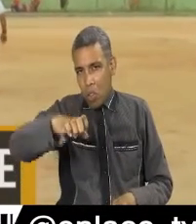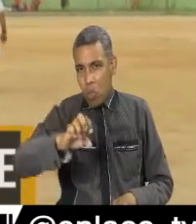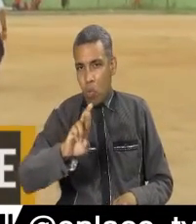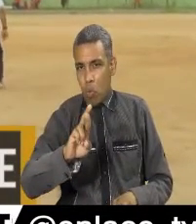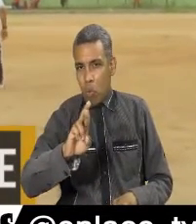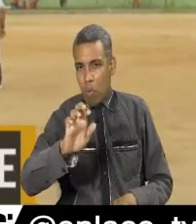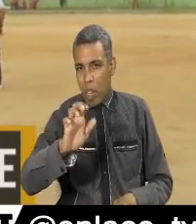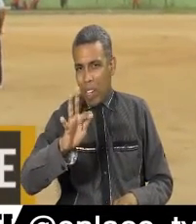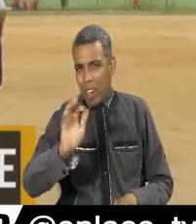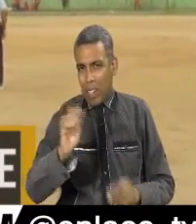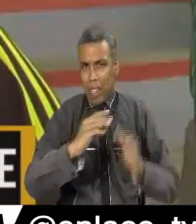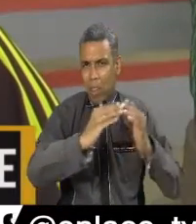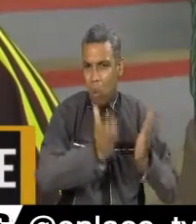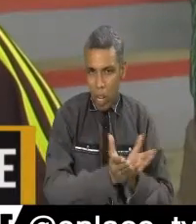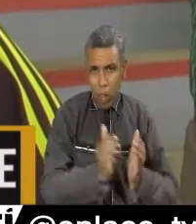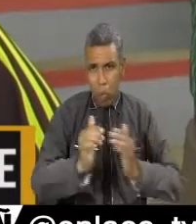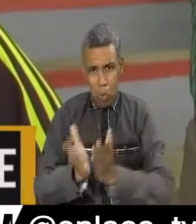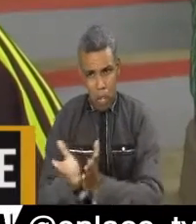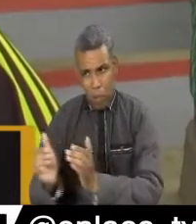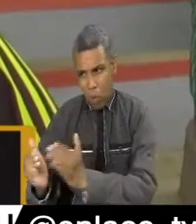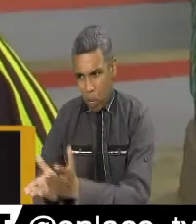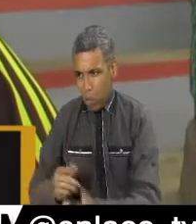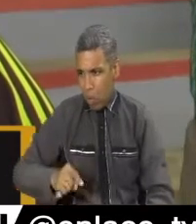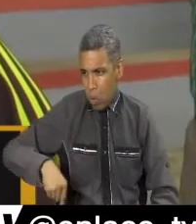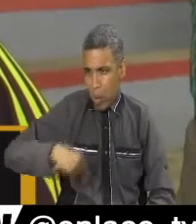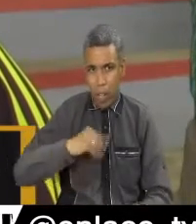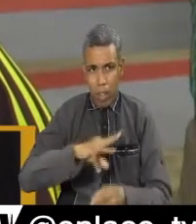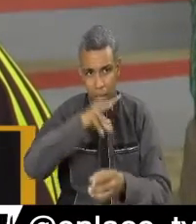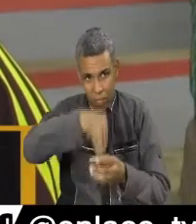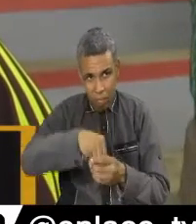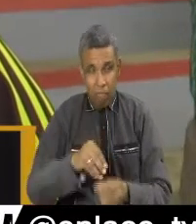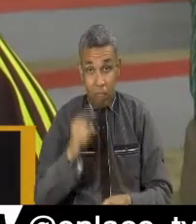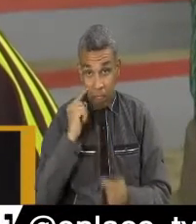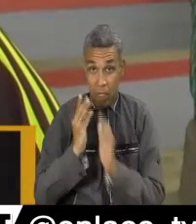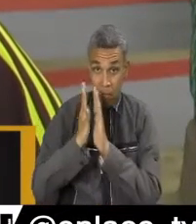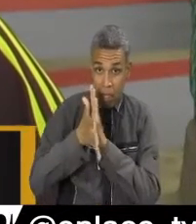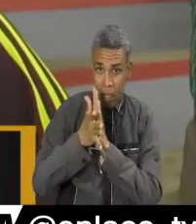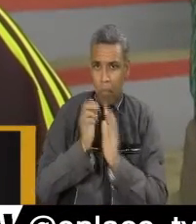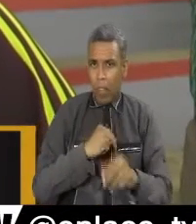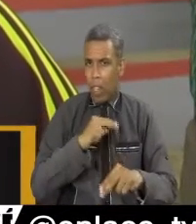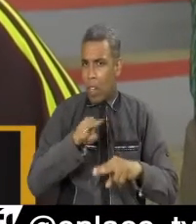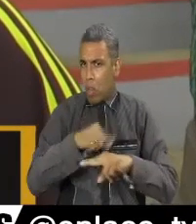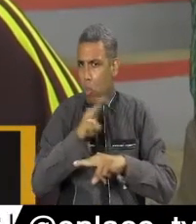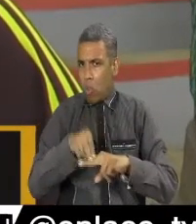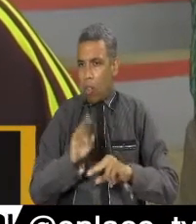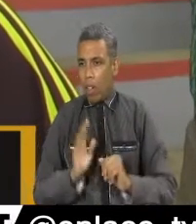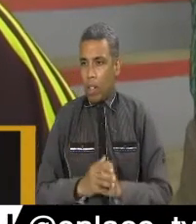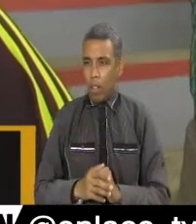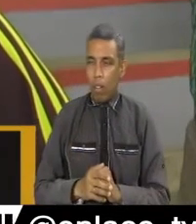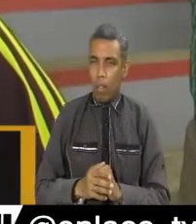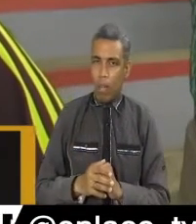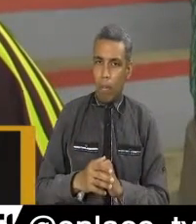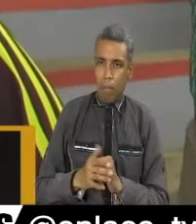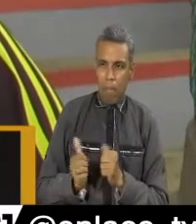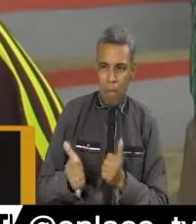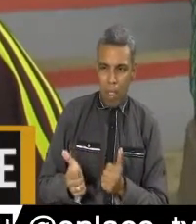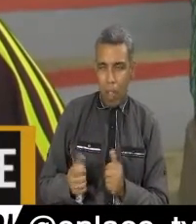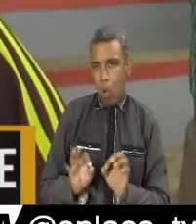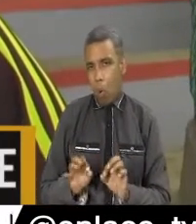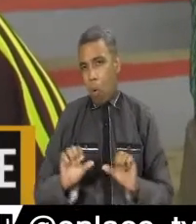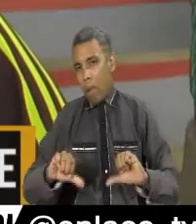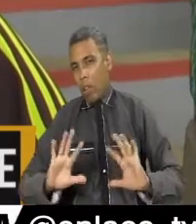puerto petrolero. El nivel pues normal, no digamos muy bueno ni muy malo, pero un campeonato normal con